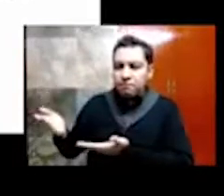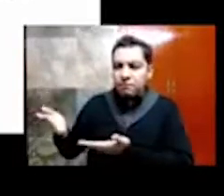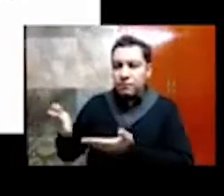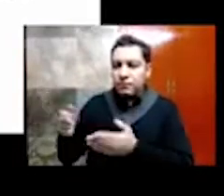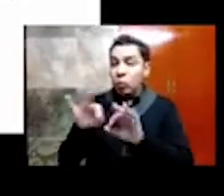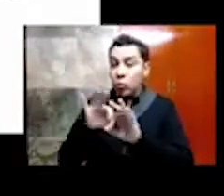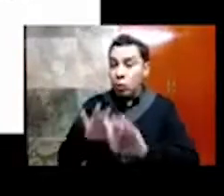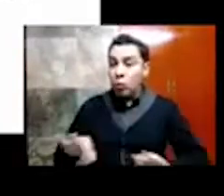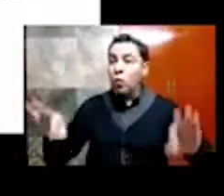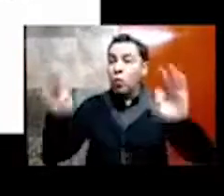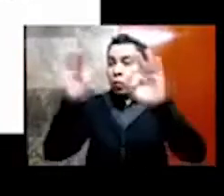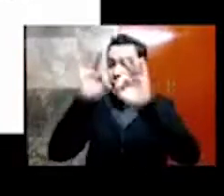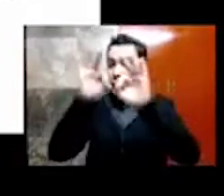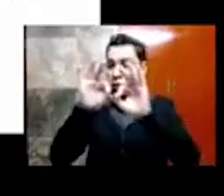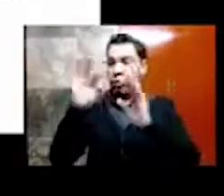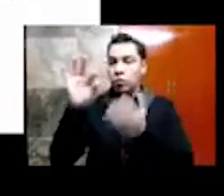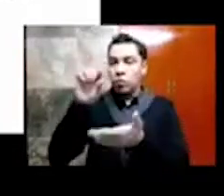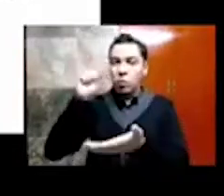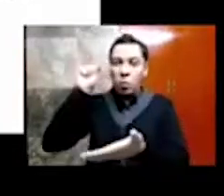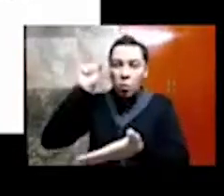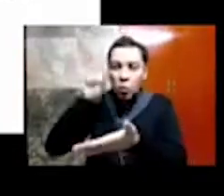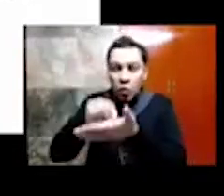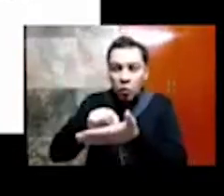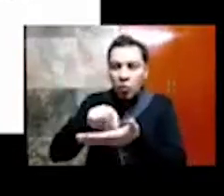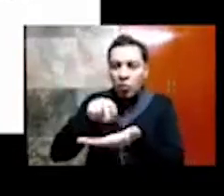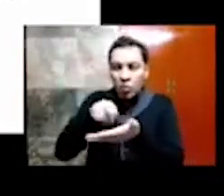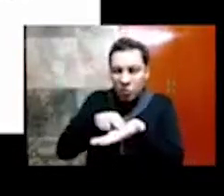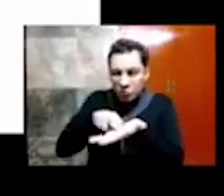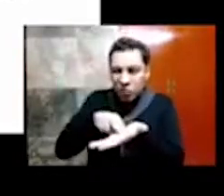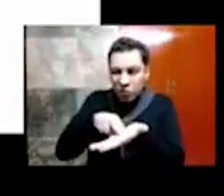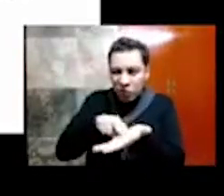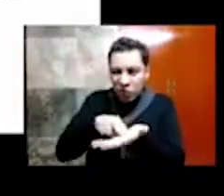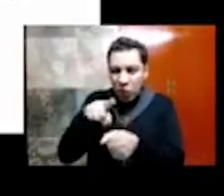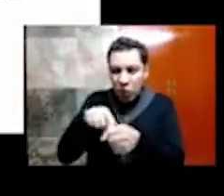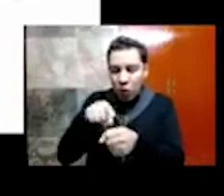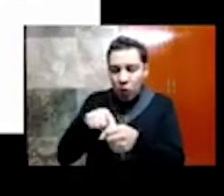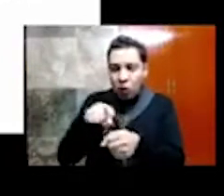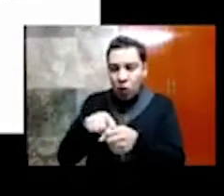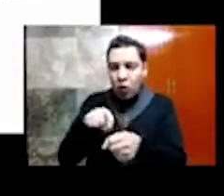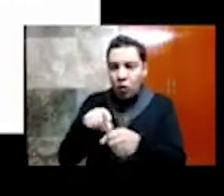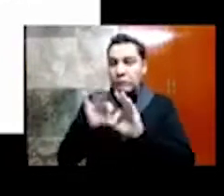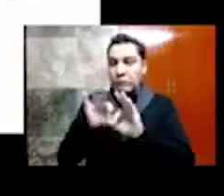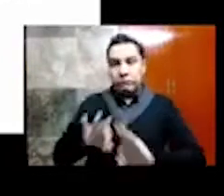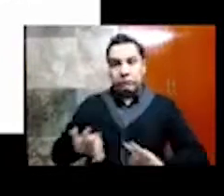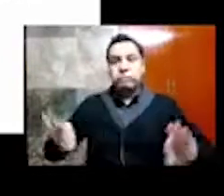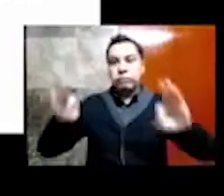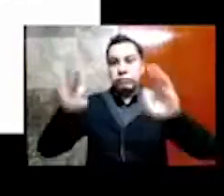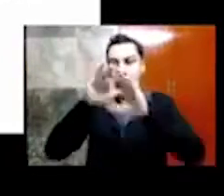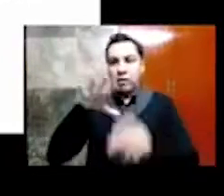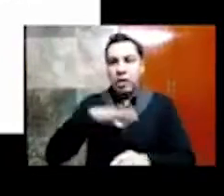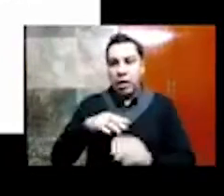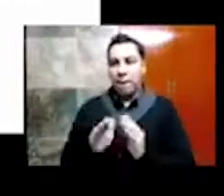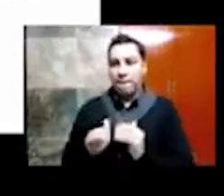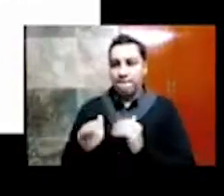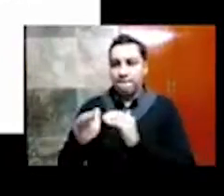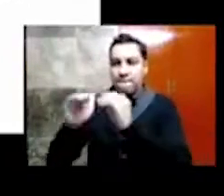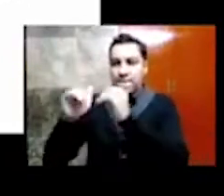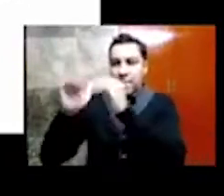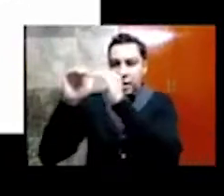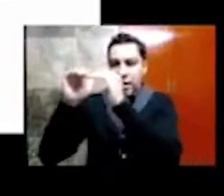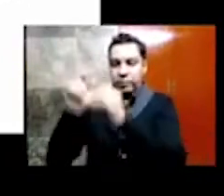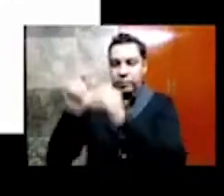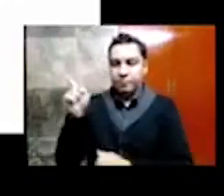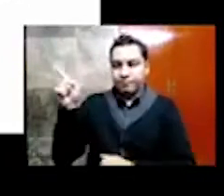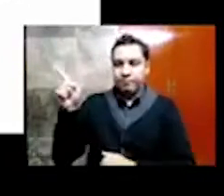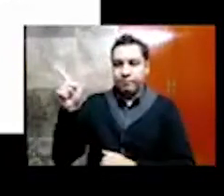de sus ejemplares de mayor relevancia, ¿no? En el Tajín, en Uxmal, en Huaxactún